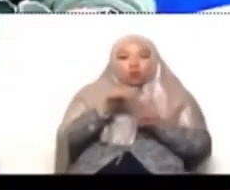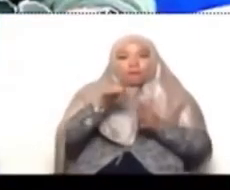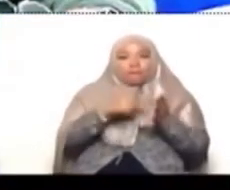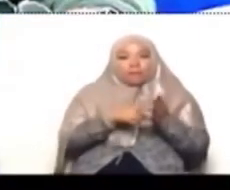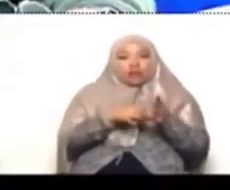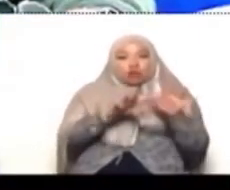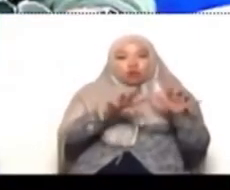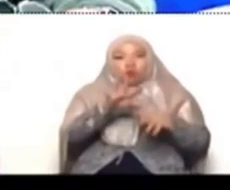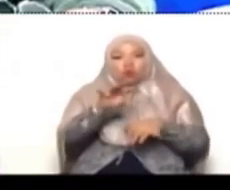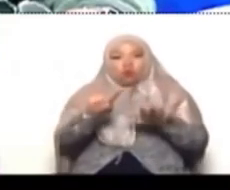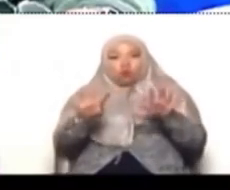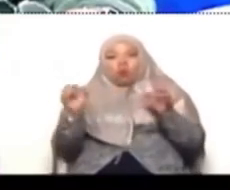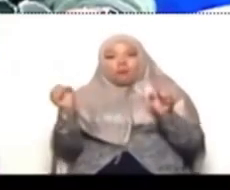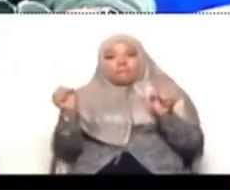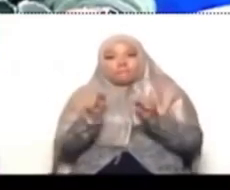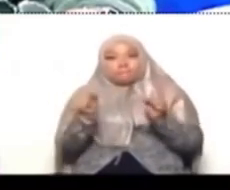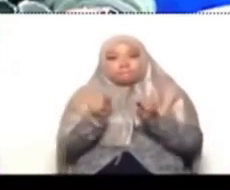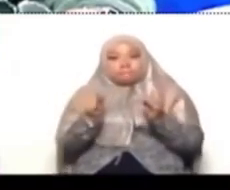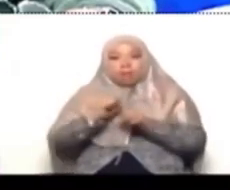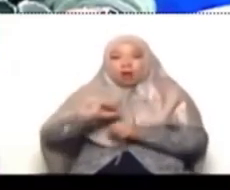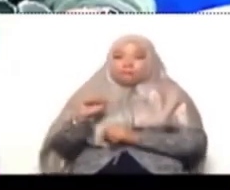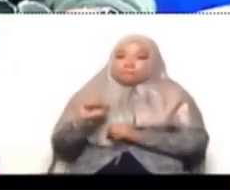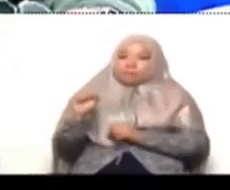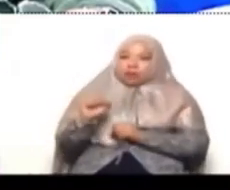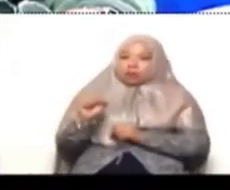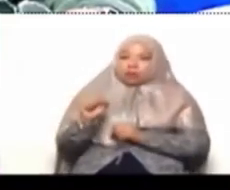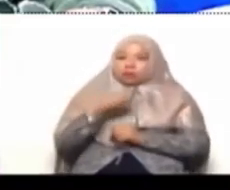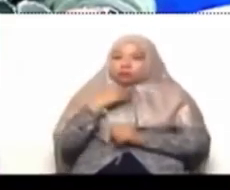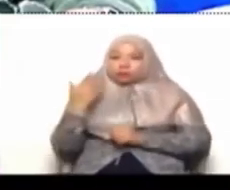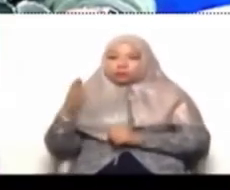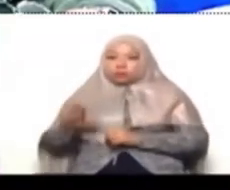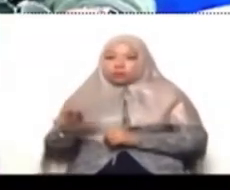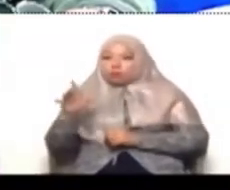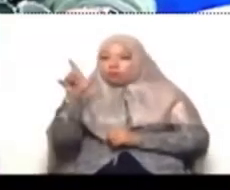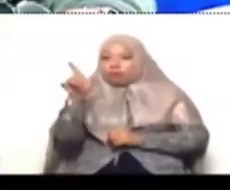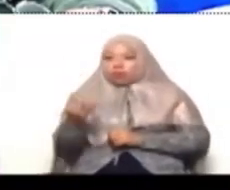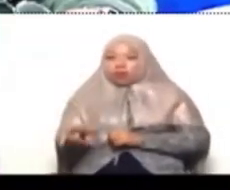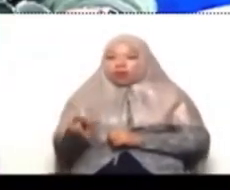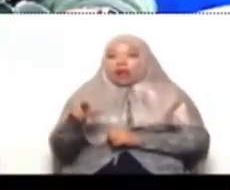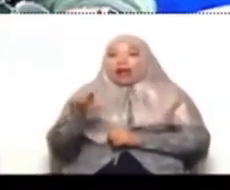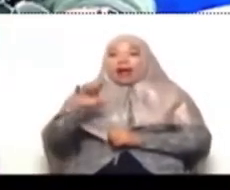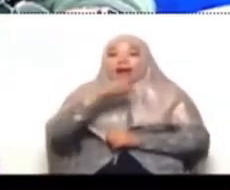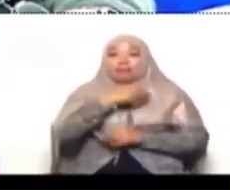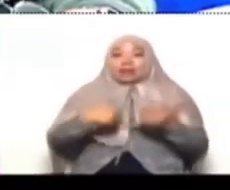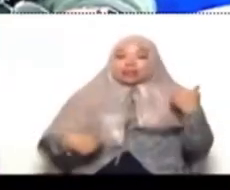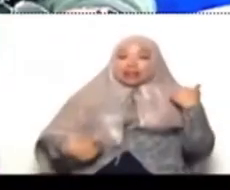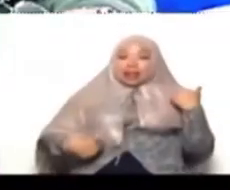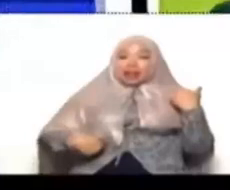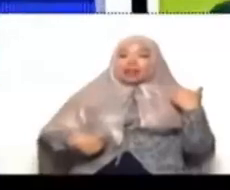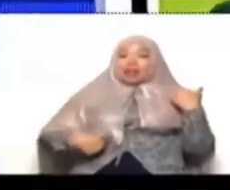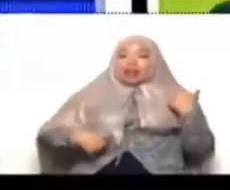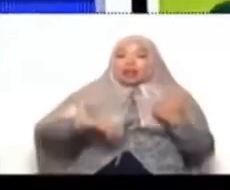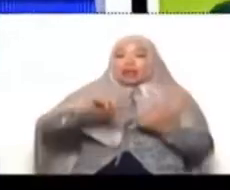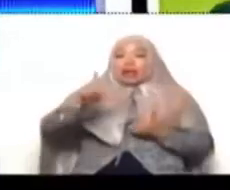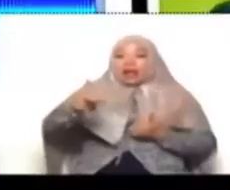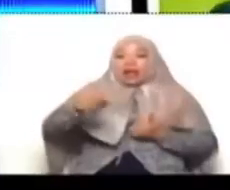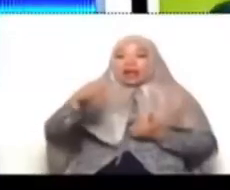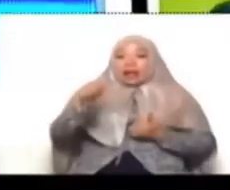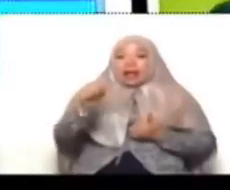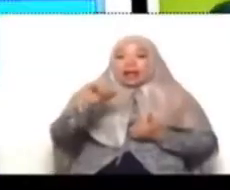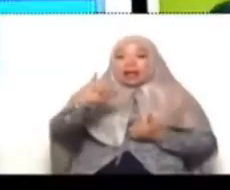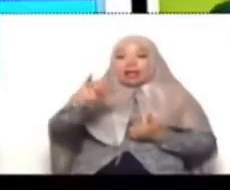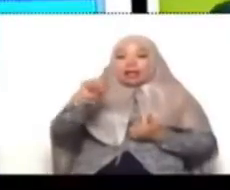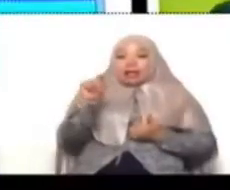1948, Bogotá, el asesinato del gran Jorge Eliezer Gaitán, también. Igual, Lee Harvey